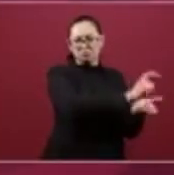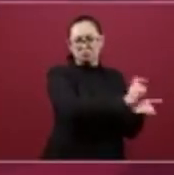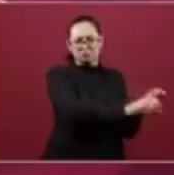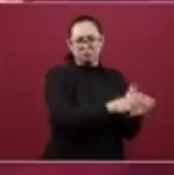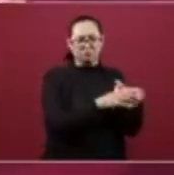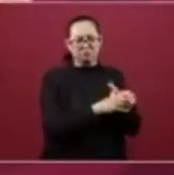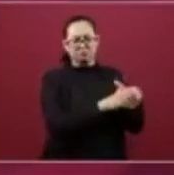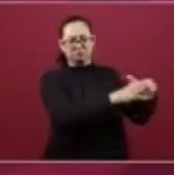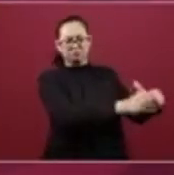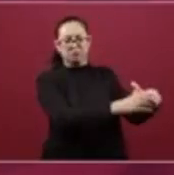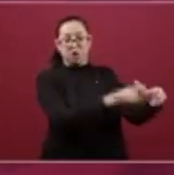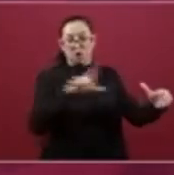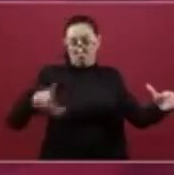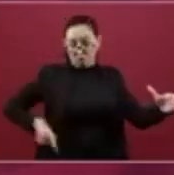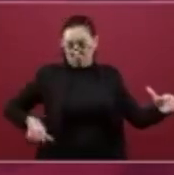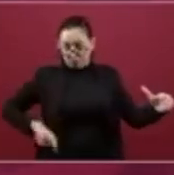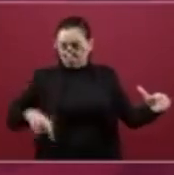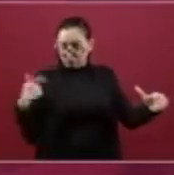que no sea el Estado.